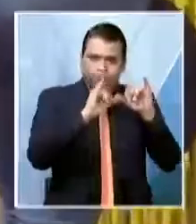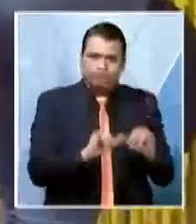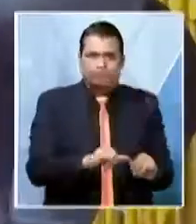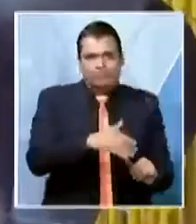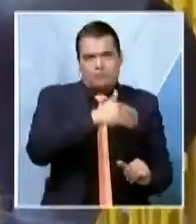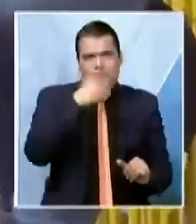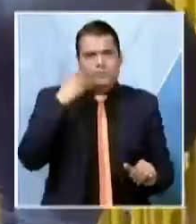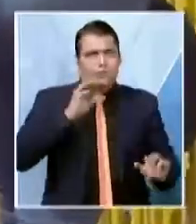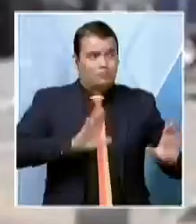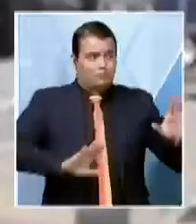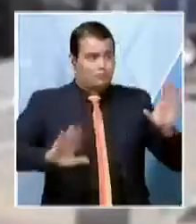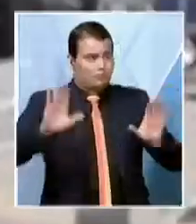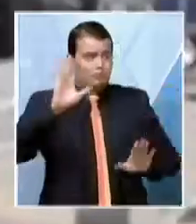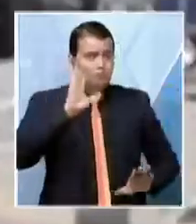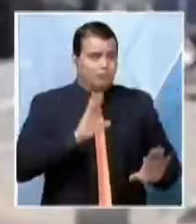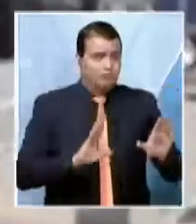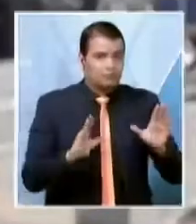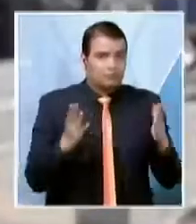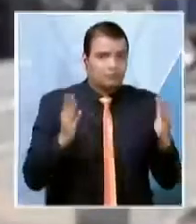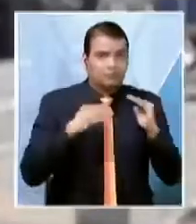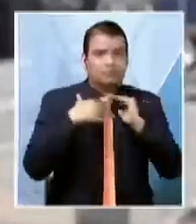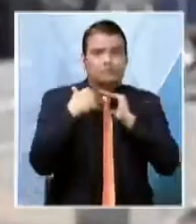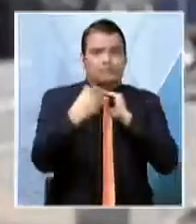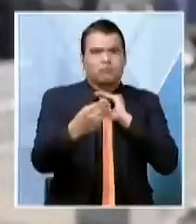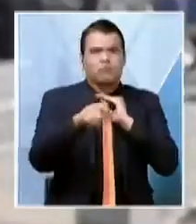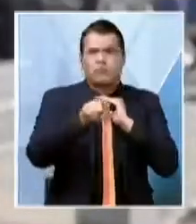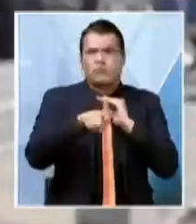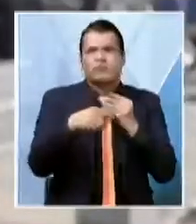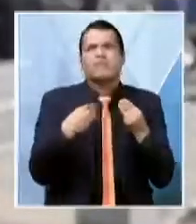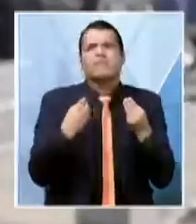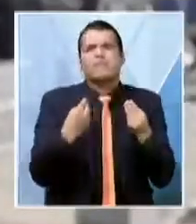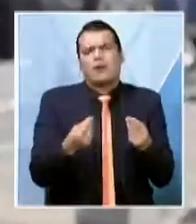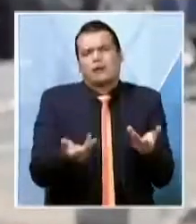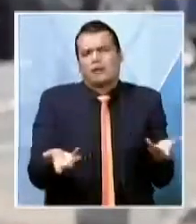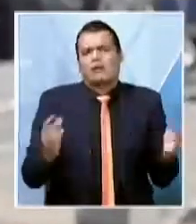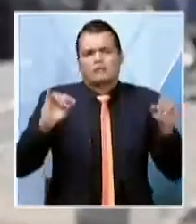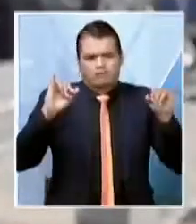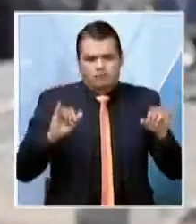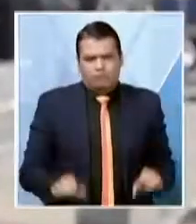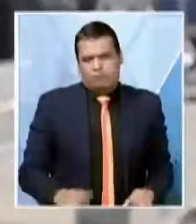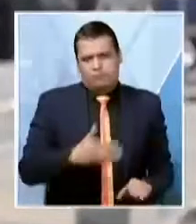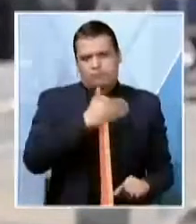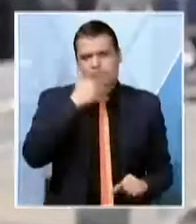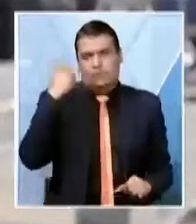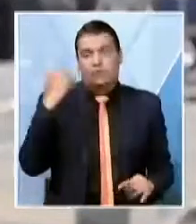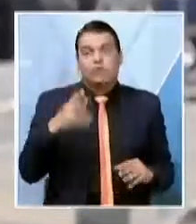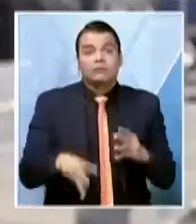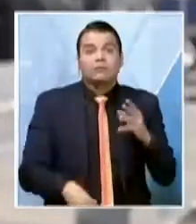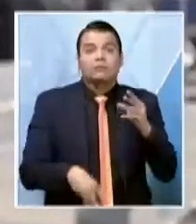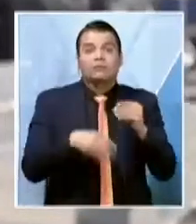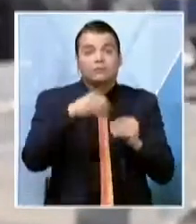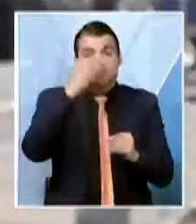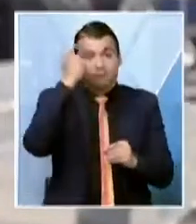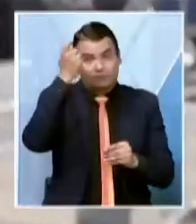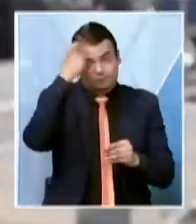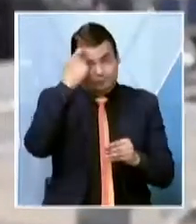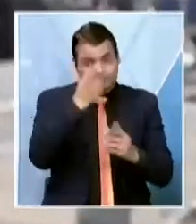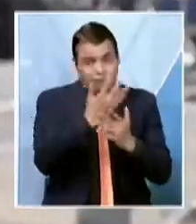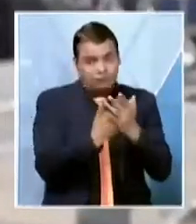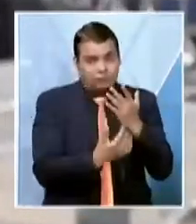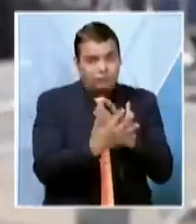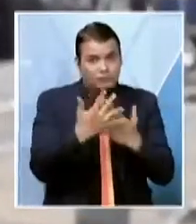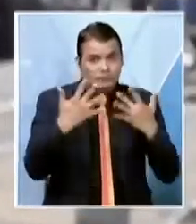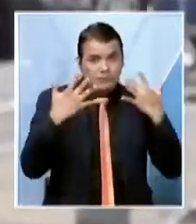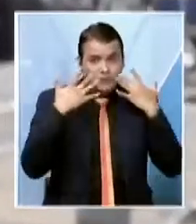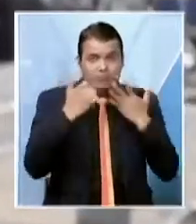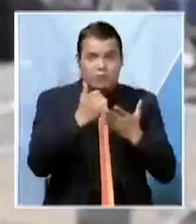el distanciamiento social, que no salgan de su casa si es necesario y que tengan siempre presente que el lavado de manos es una de las maneras de